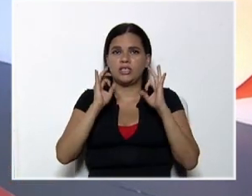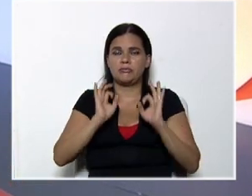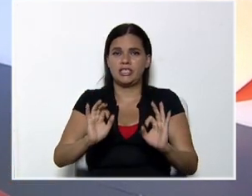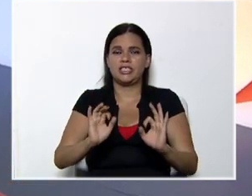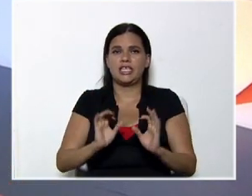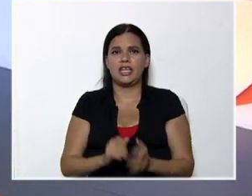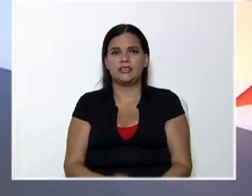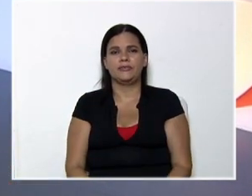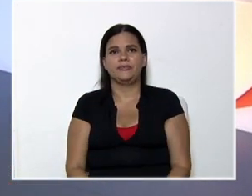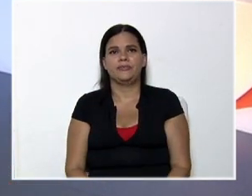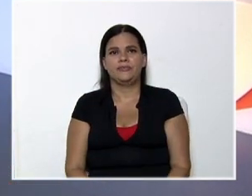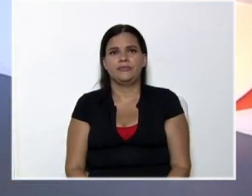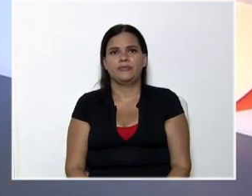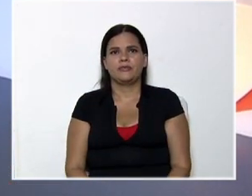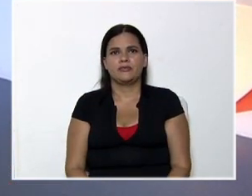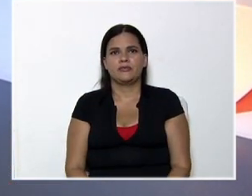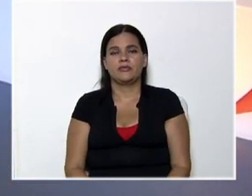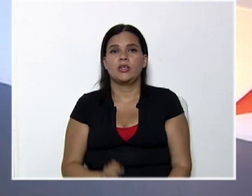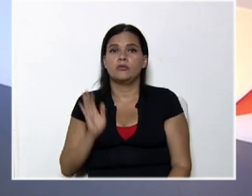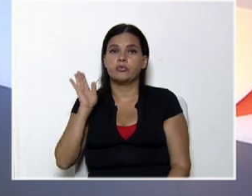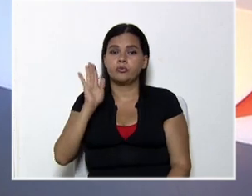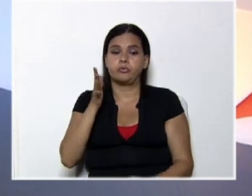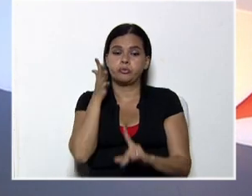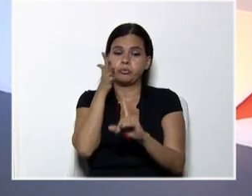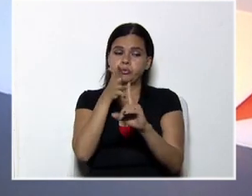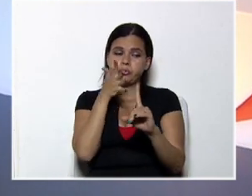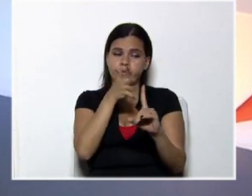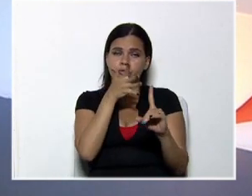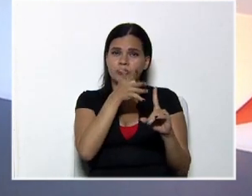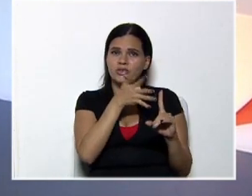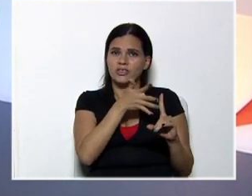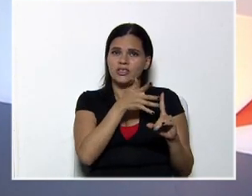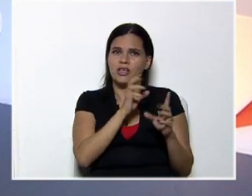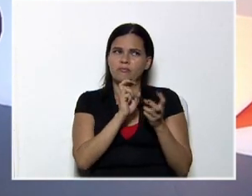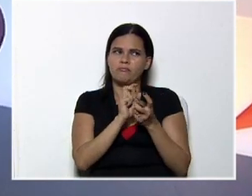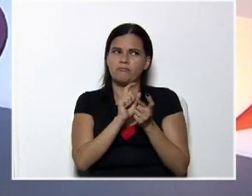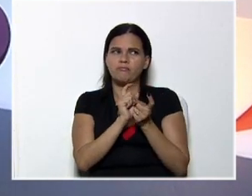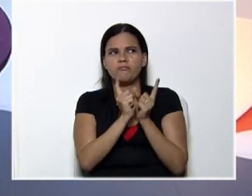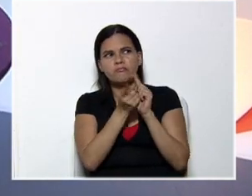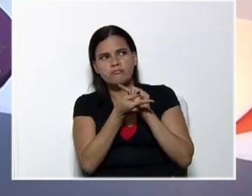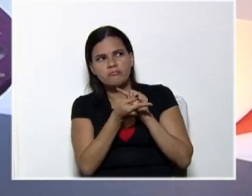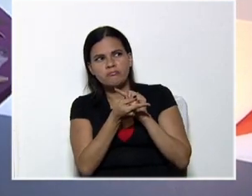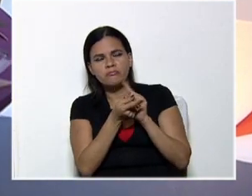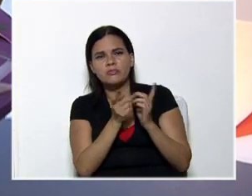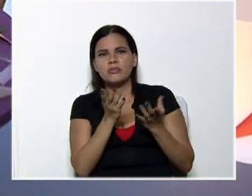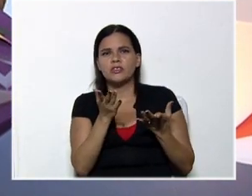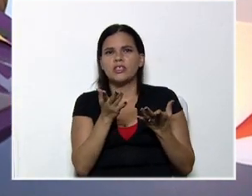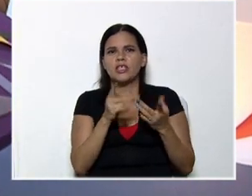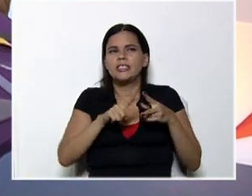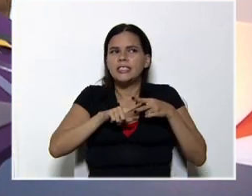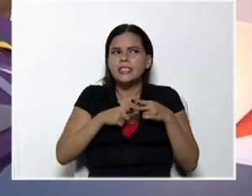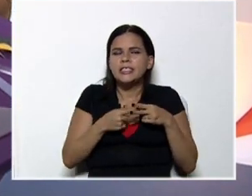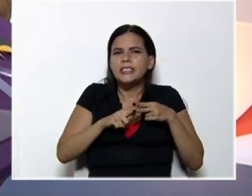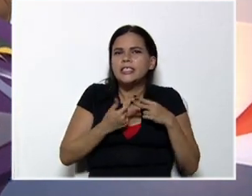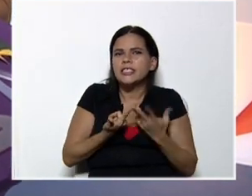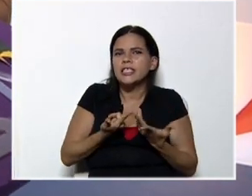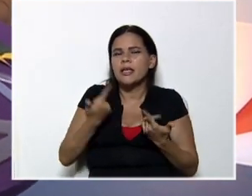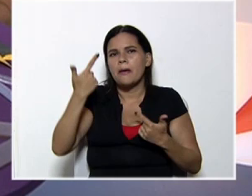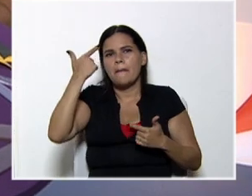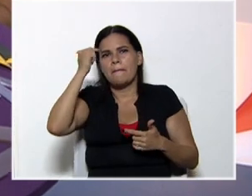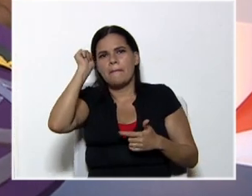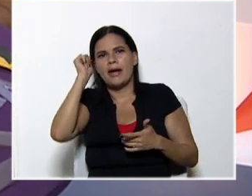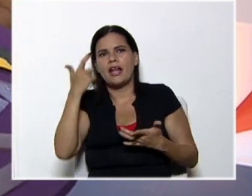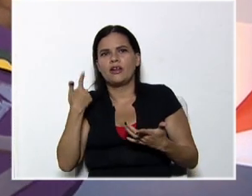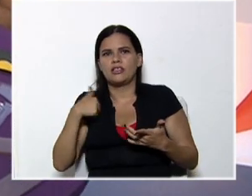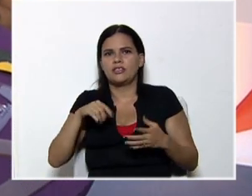Educación Especial, para traer algunas orientaciones, adaptaciones, algunas estrategias para lo